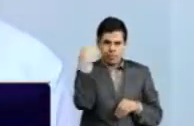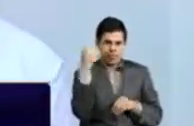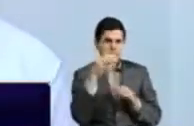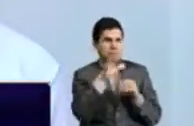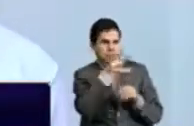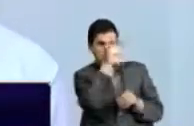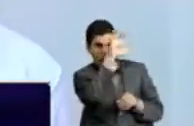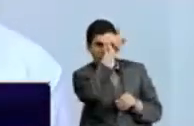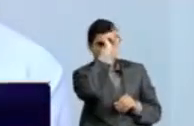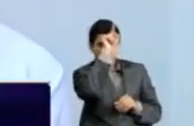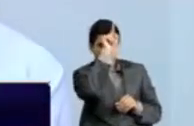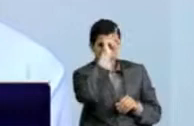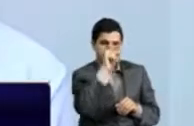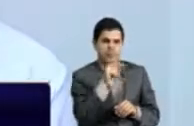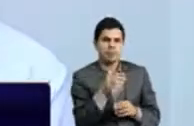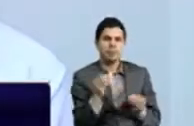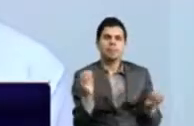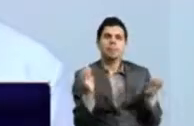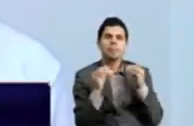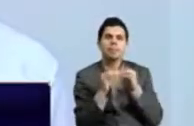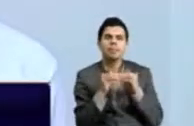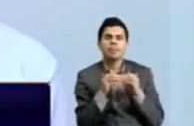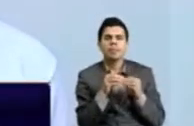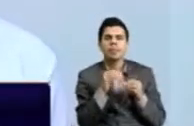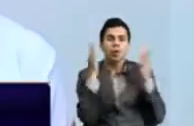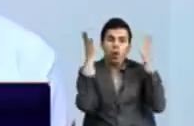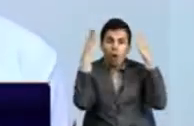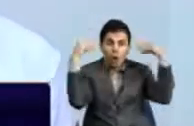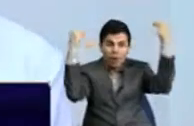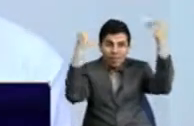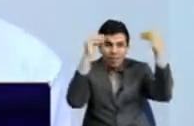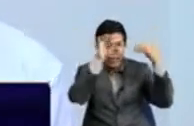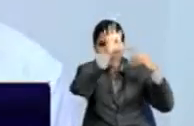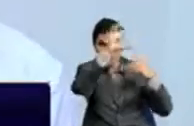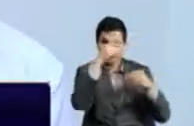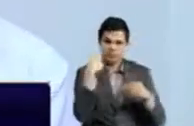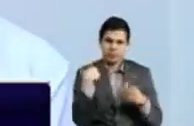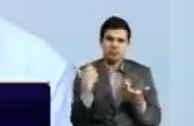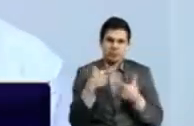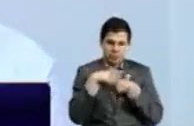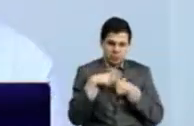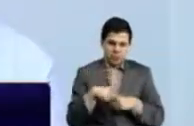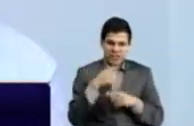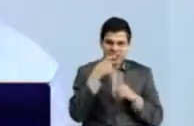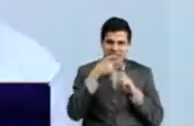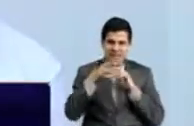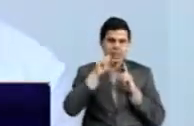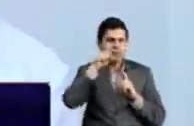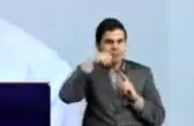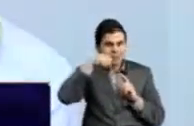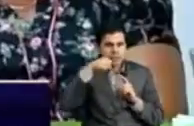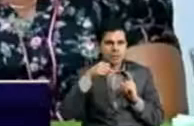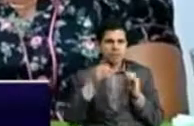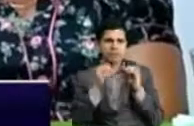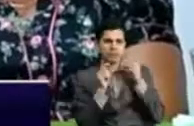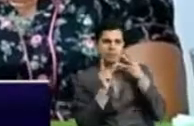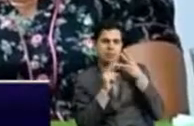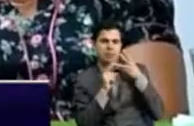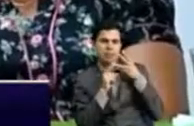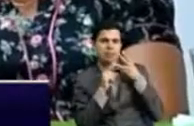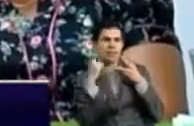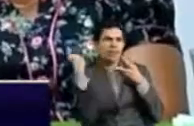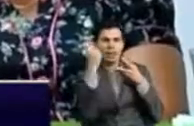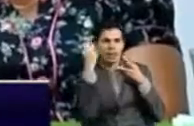Grosgerau. Y en Her de Holanda obtuve una medalla de bronce y tercera en la general de Holanda.